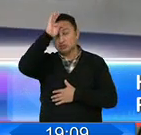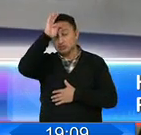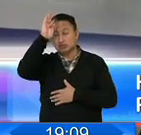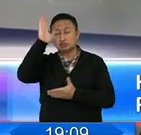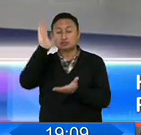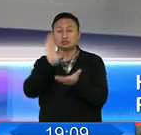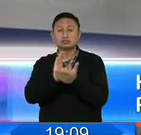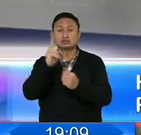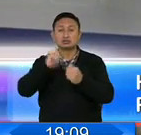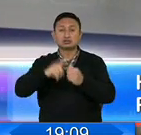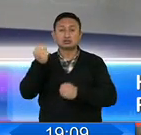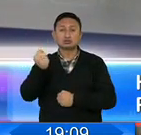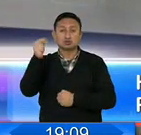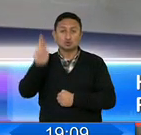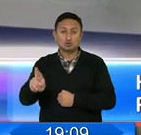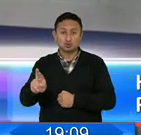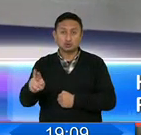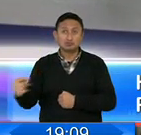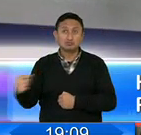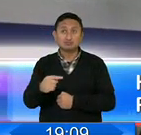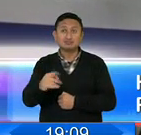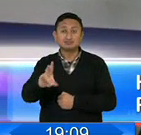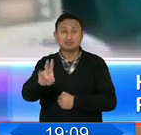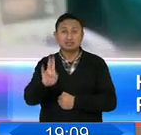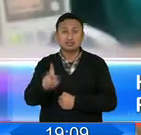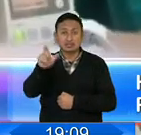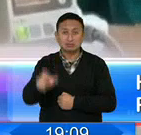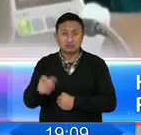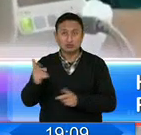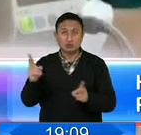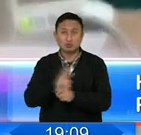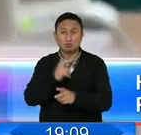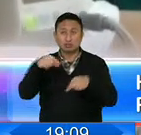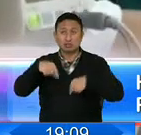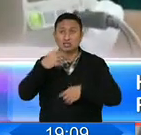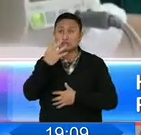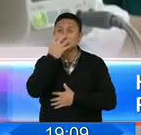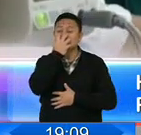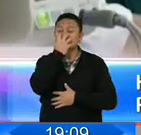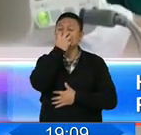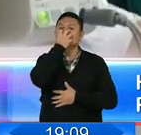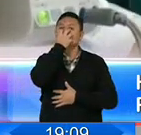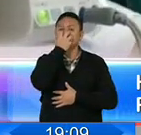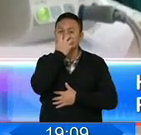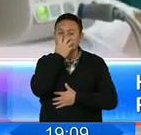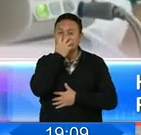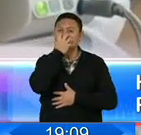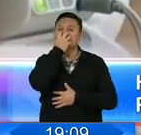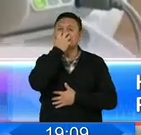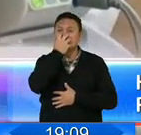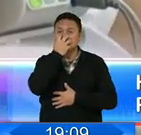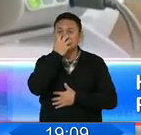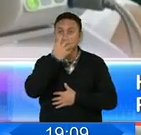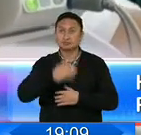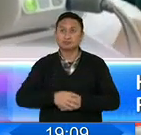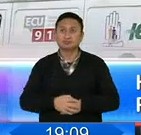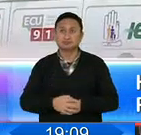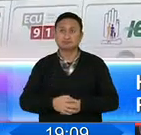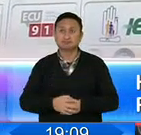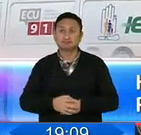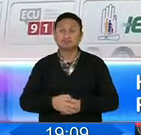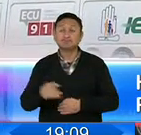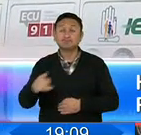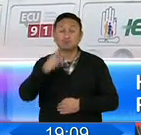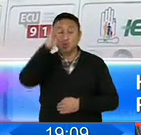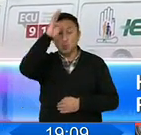Sur. Aquí se encuentran 7 pacientes críticos conectados a respiradores artificiales luchando por su vida. Esta casa de salud